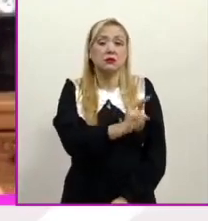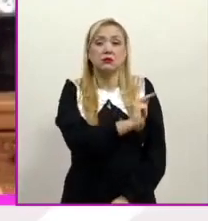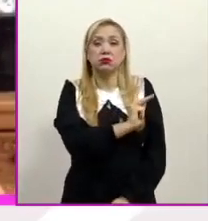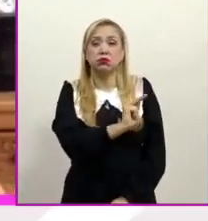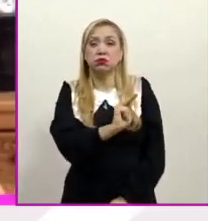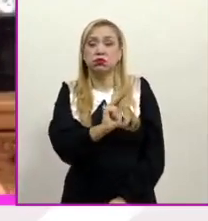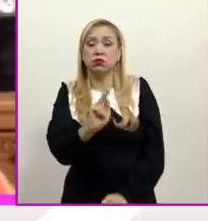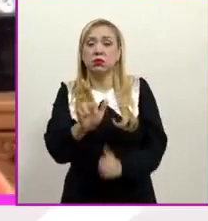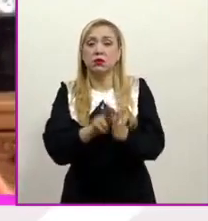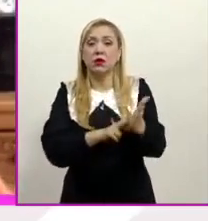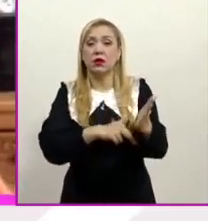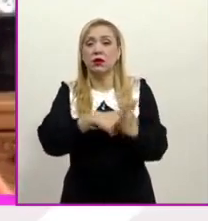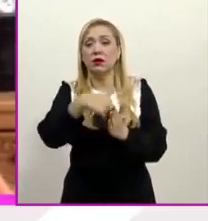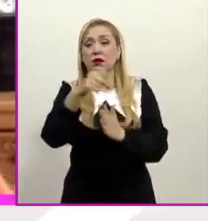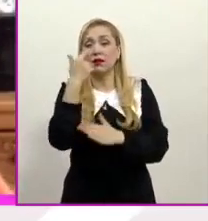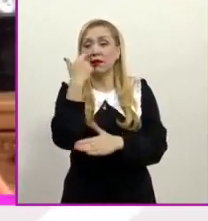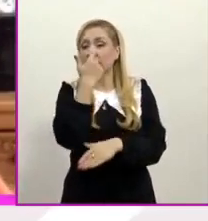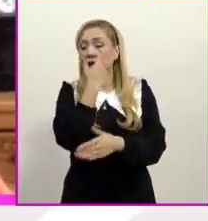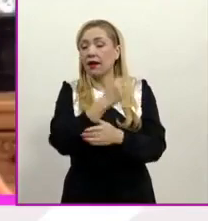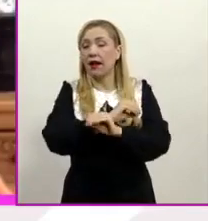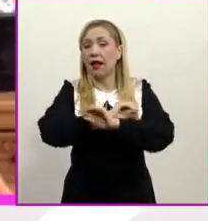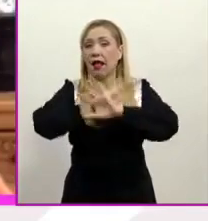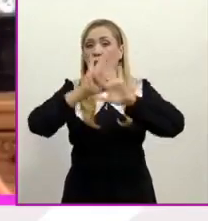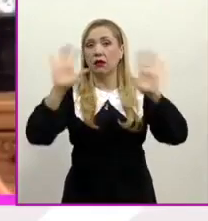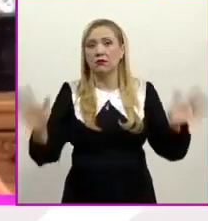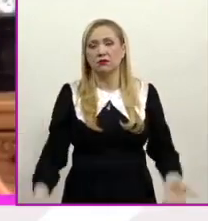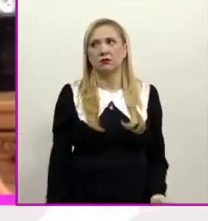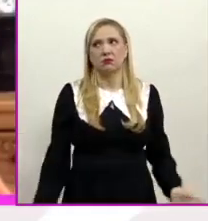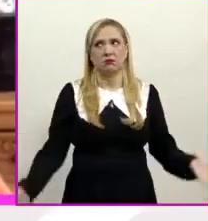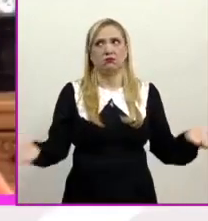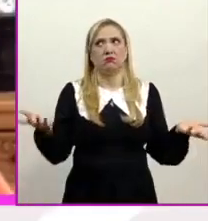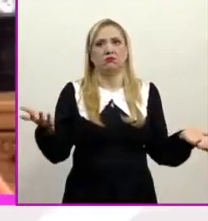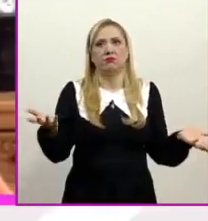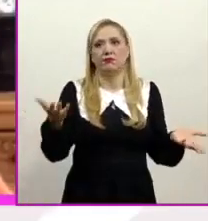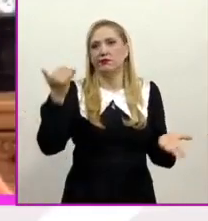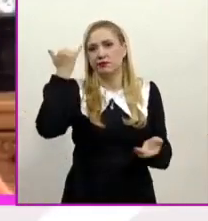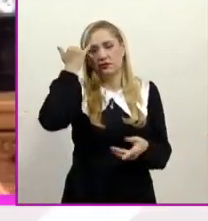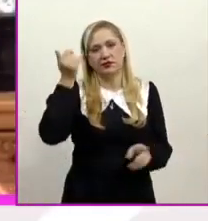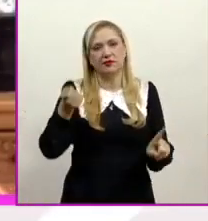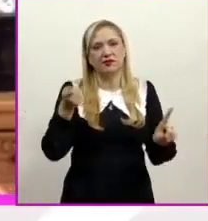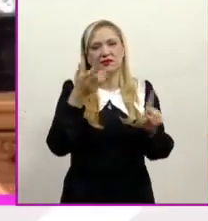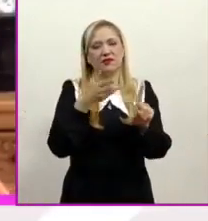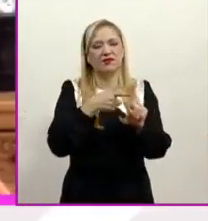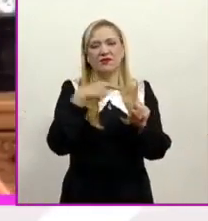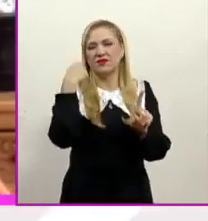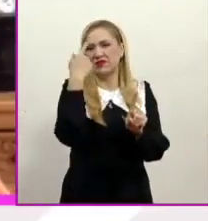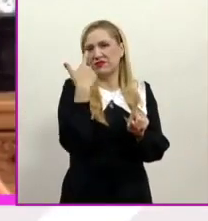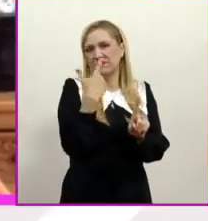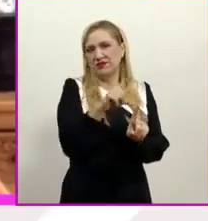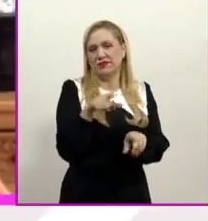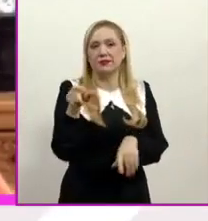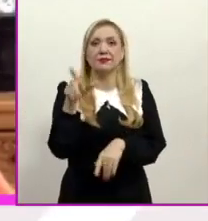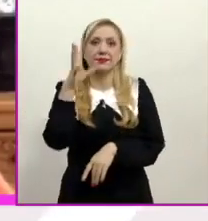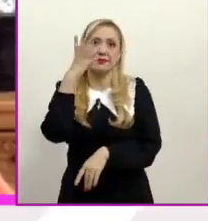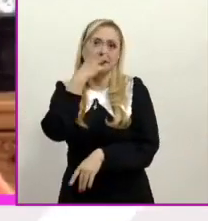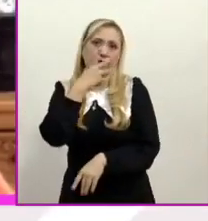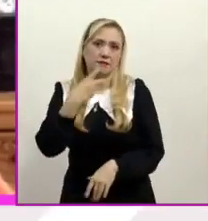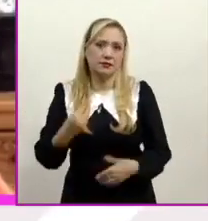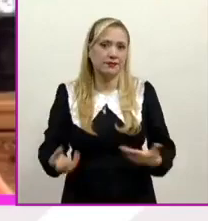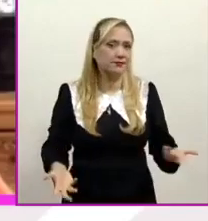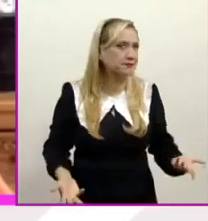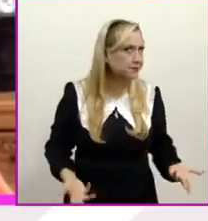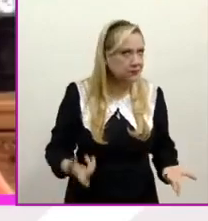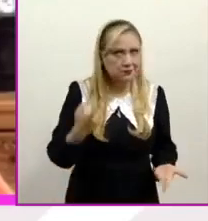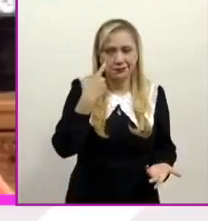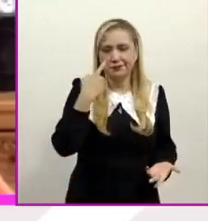prácticas racistas y discriminación en los contenidos con base en prejuicios sobre las características de las personas. Es muy